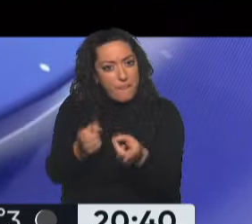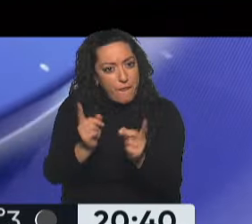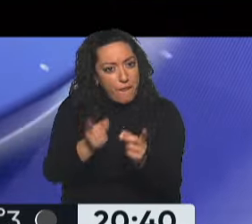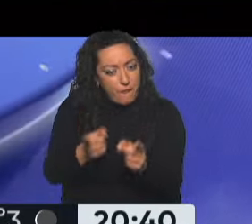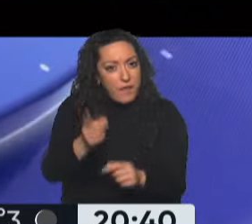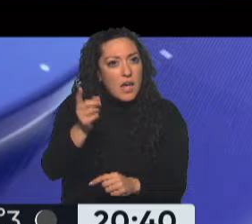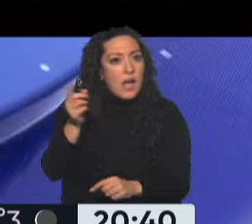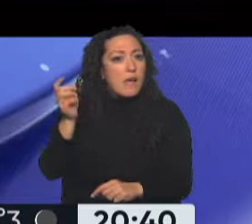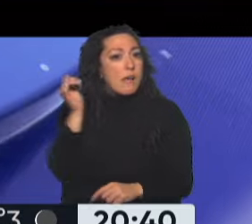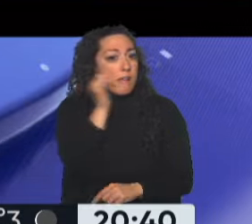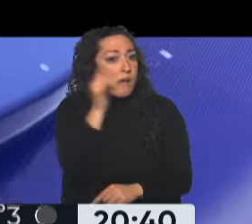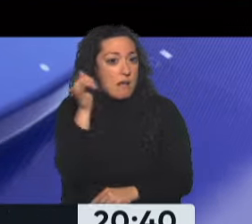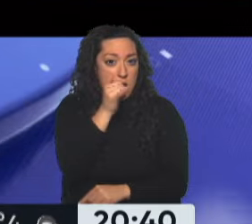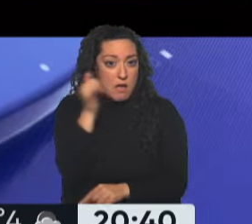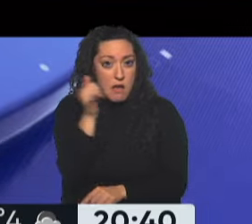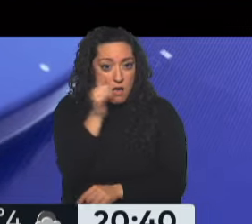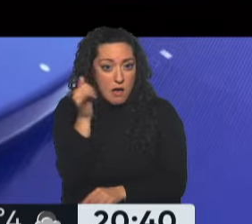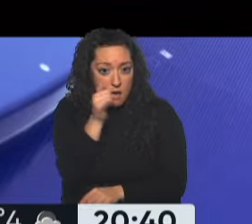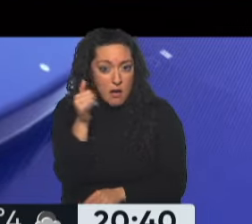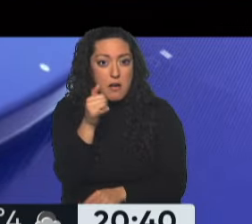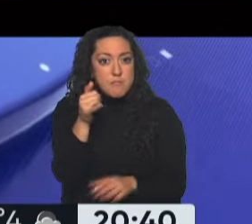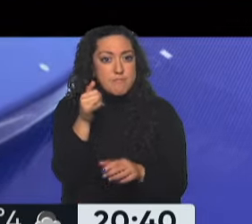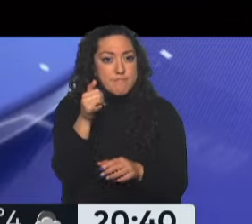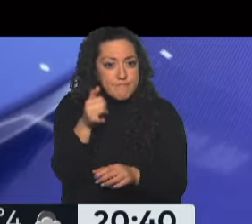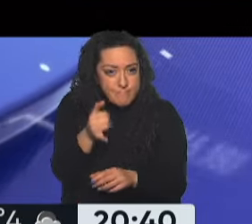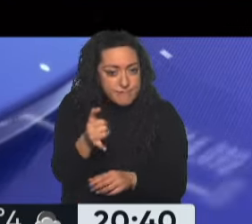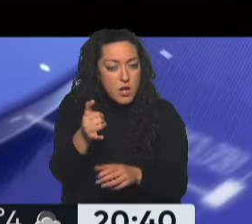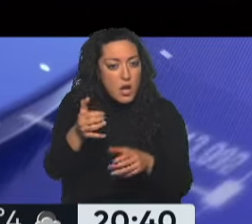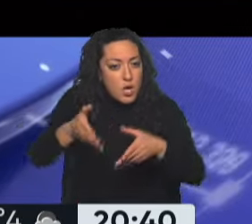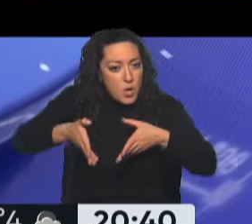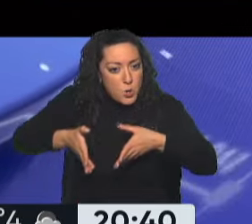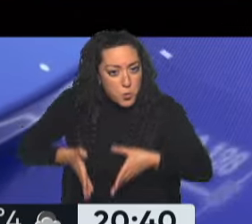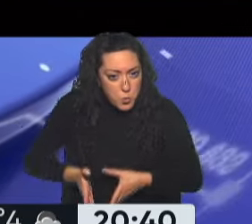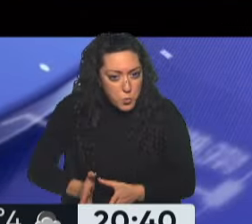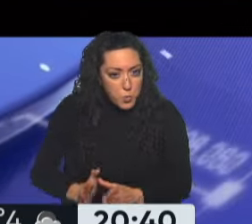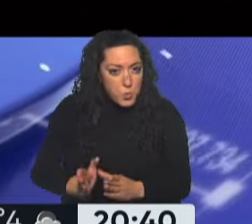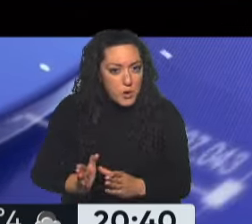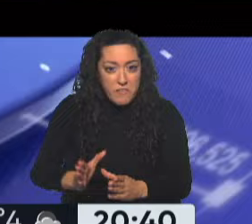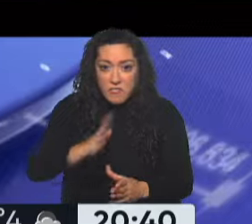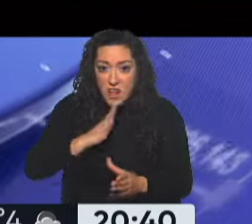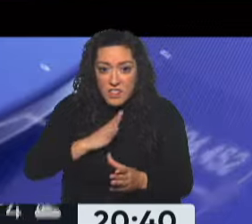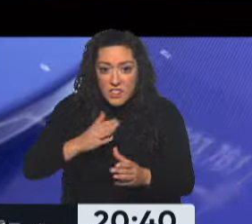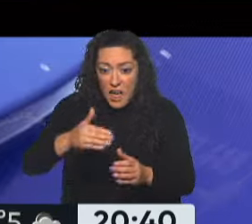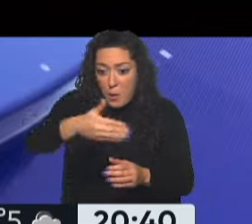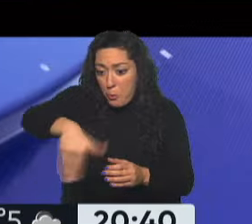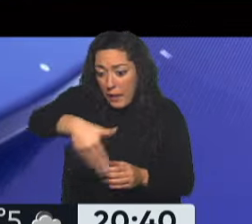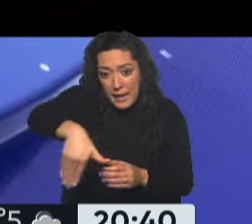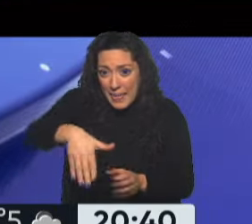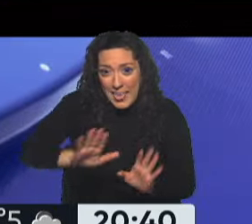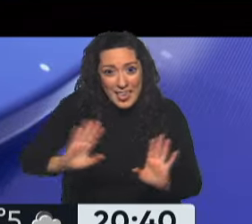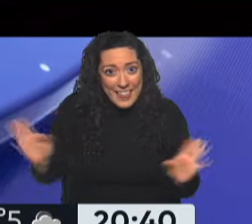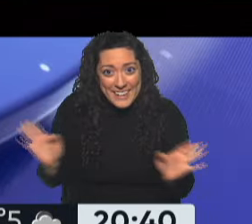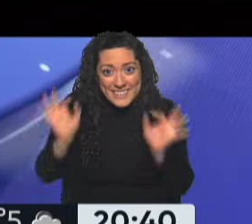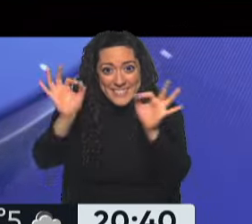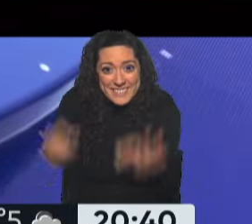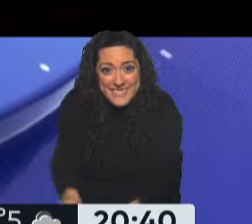pueden observar el túnel, solamente les faltaba la vereda nada más. Se sabe que en el interior del